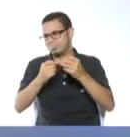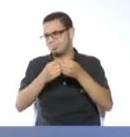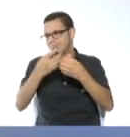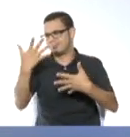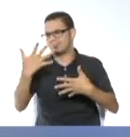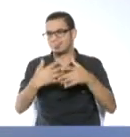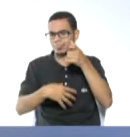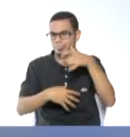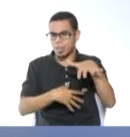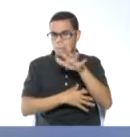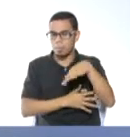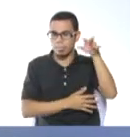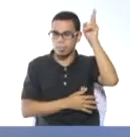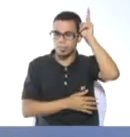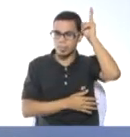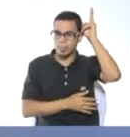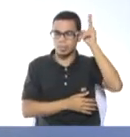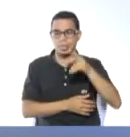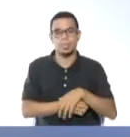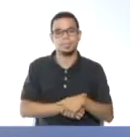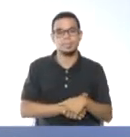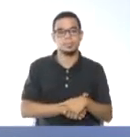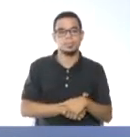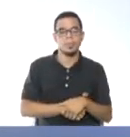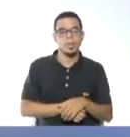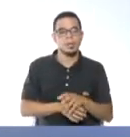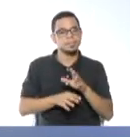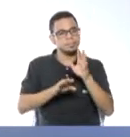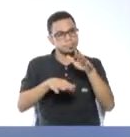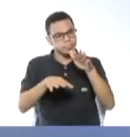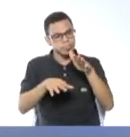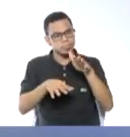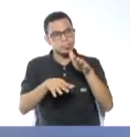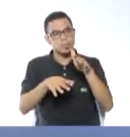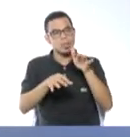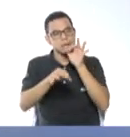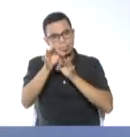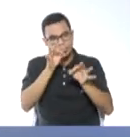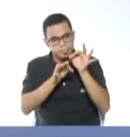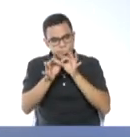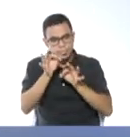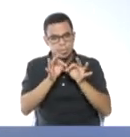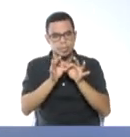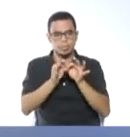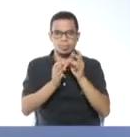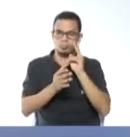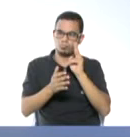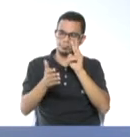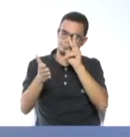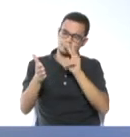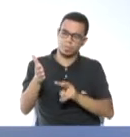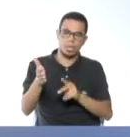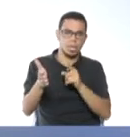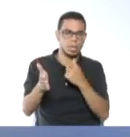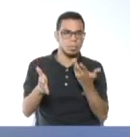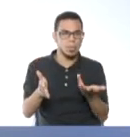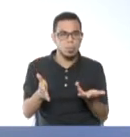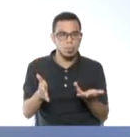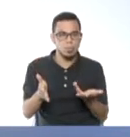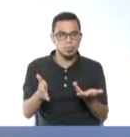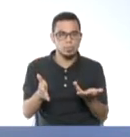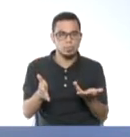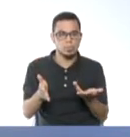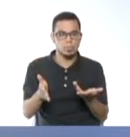nuestras comunidades indígenas. Sí. Háblame un poco, Edith. Aquí tenemos varias cosas. Tenemos esto que me dijiste que